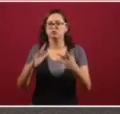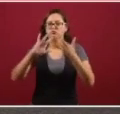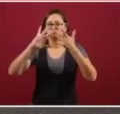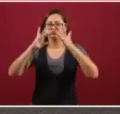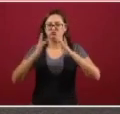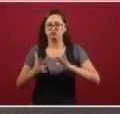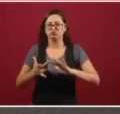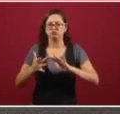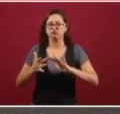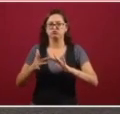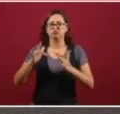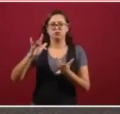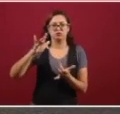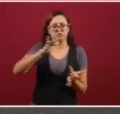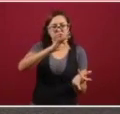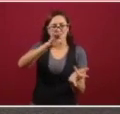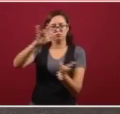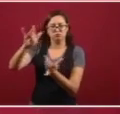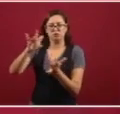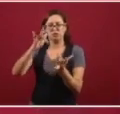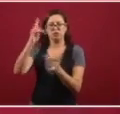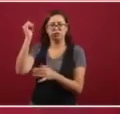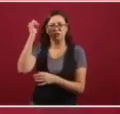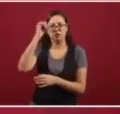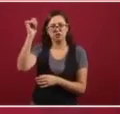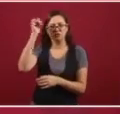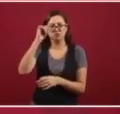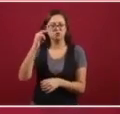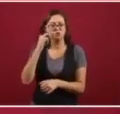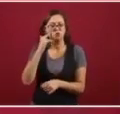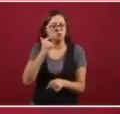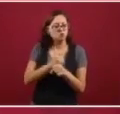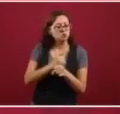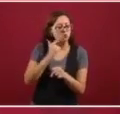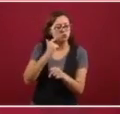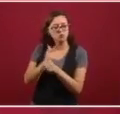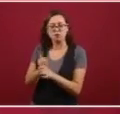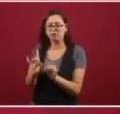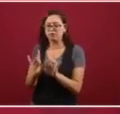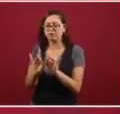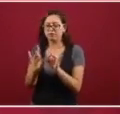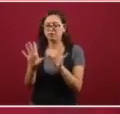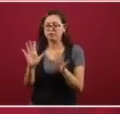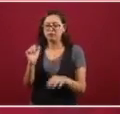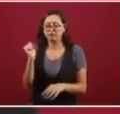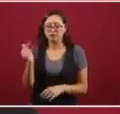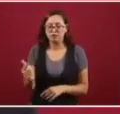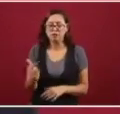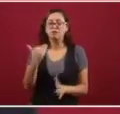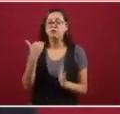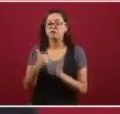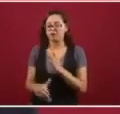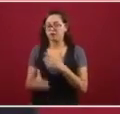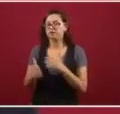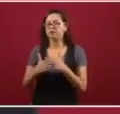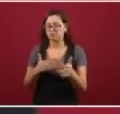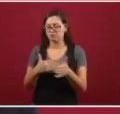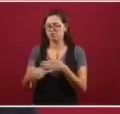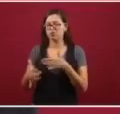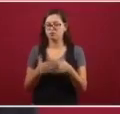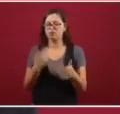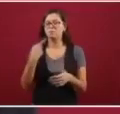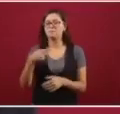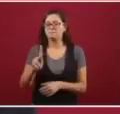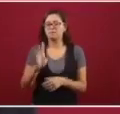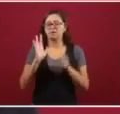dar la localización cuando se está cometiendo algún ilícito, es de lo que tenemos ya en